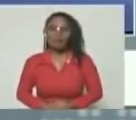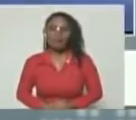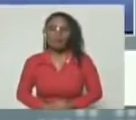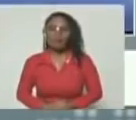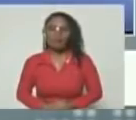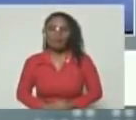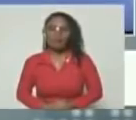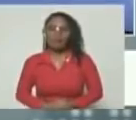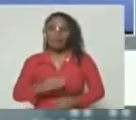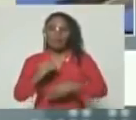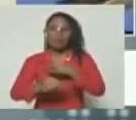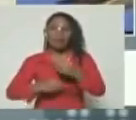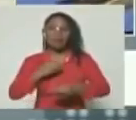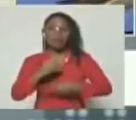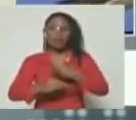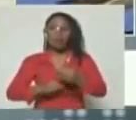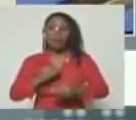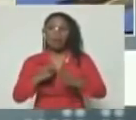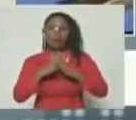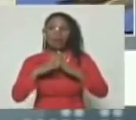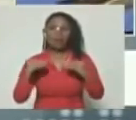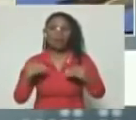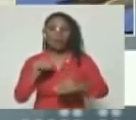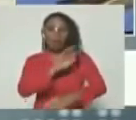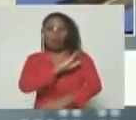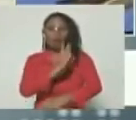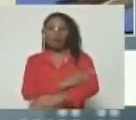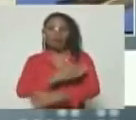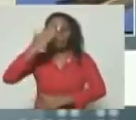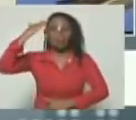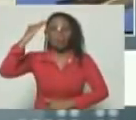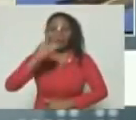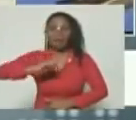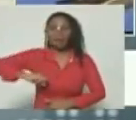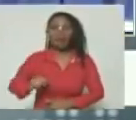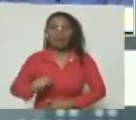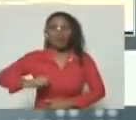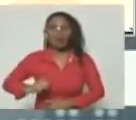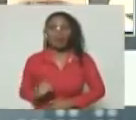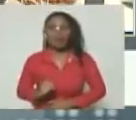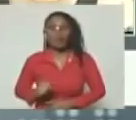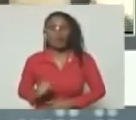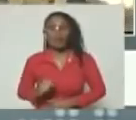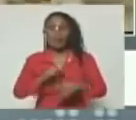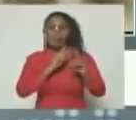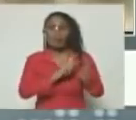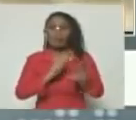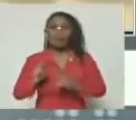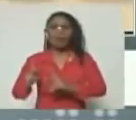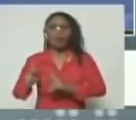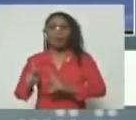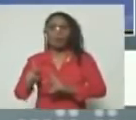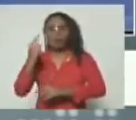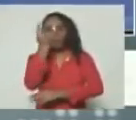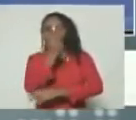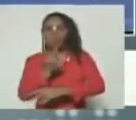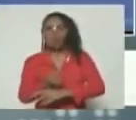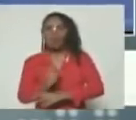Que fuera todas nuestras fuerzas militares, policiales, en un plan diseñado en secreto